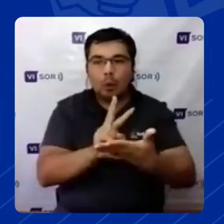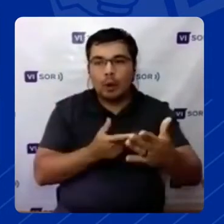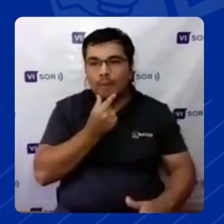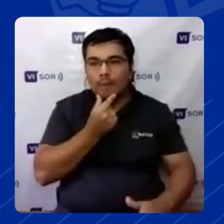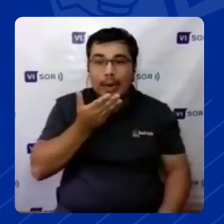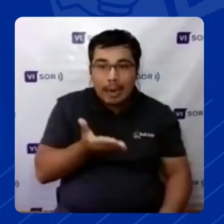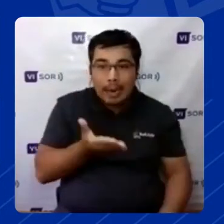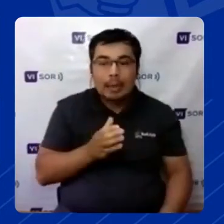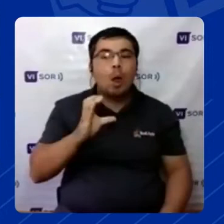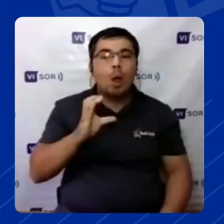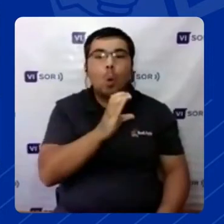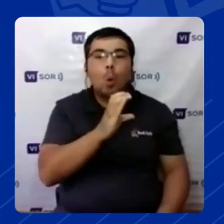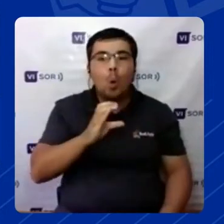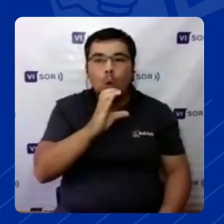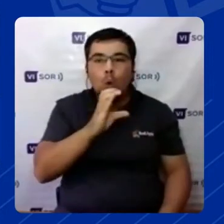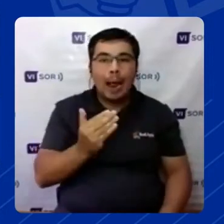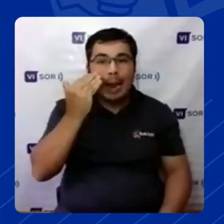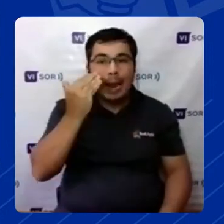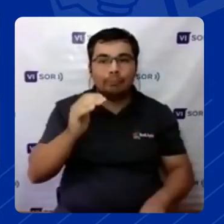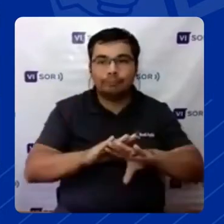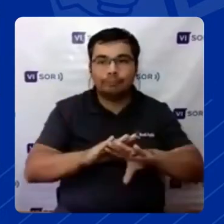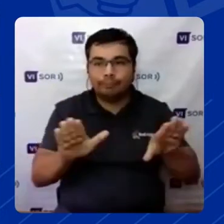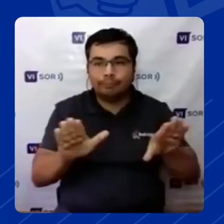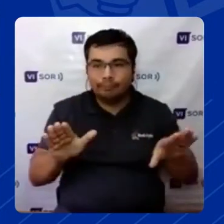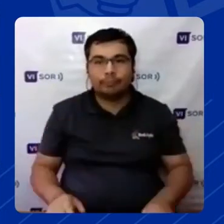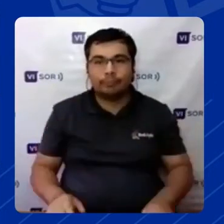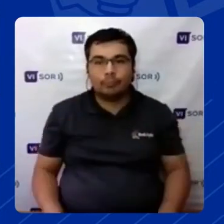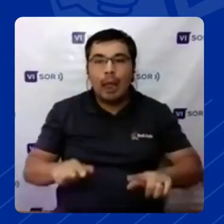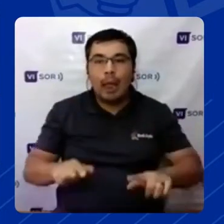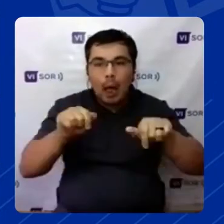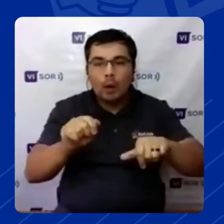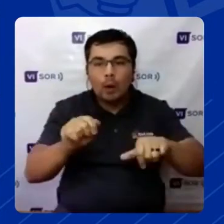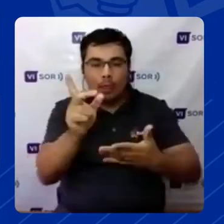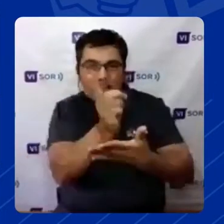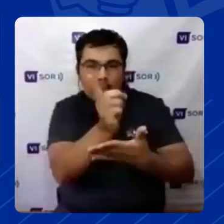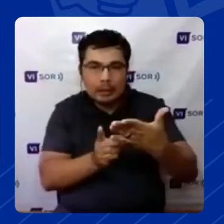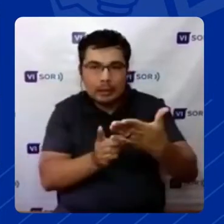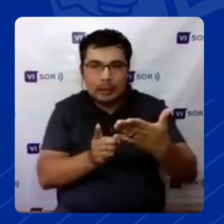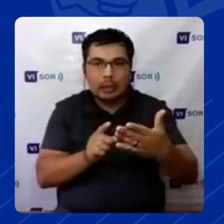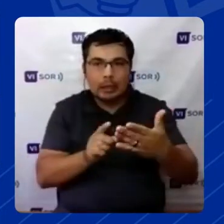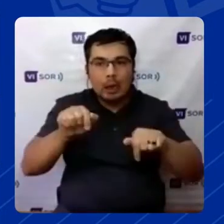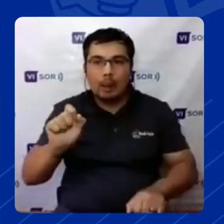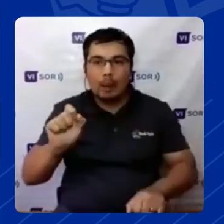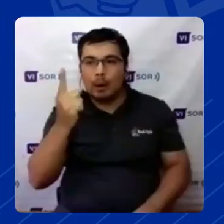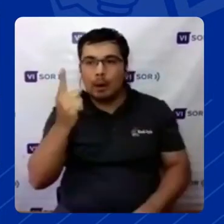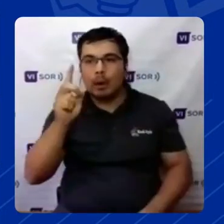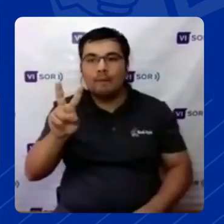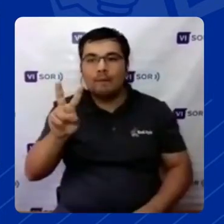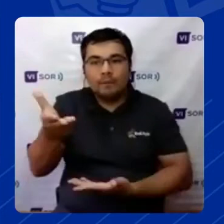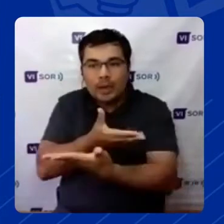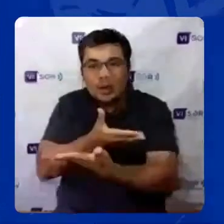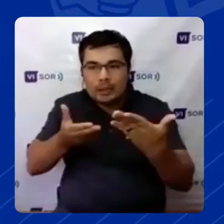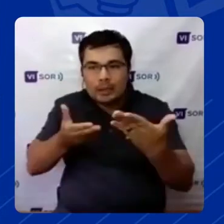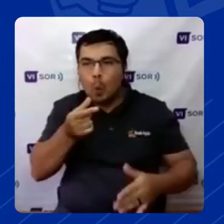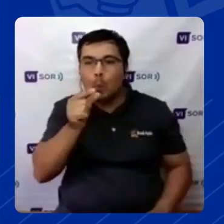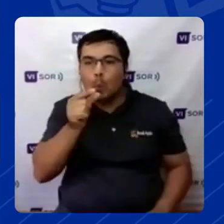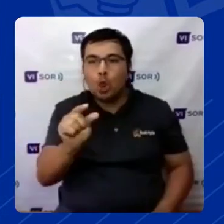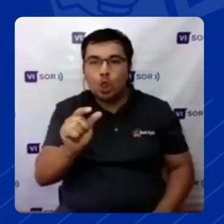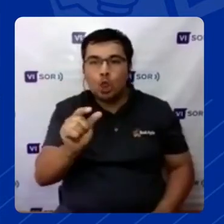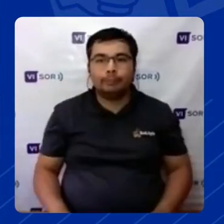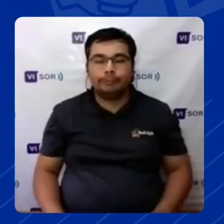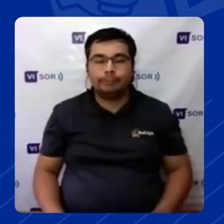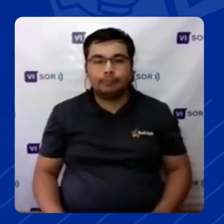estamos, o sea, acaba de terminarse de diseñar y vamos a tener nuestra primera versión muy pronto. Les voy a contar de qué